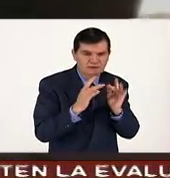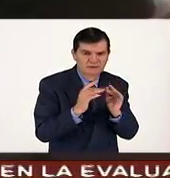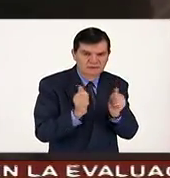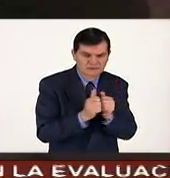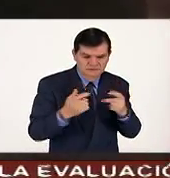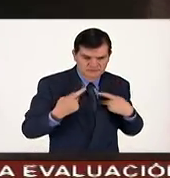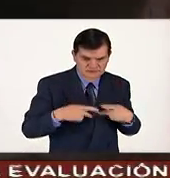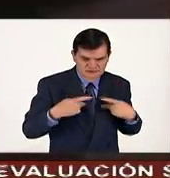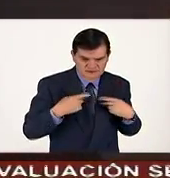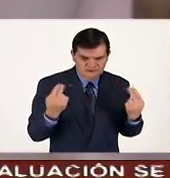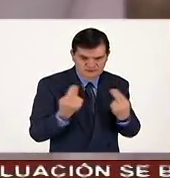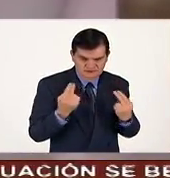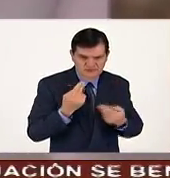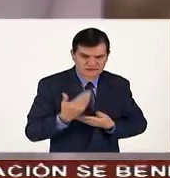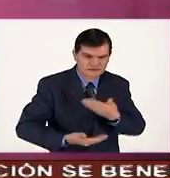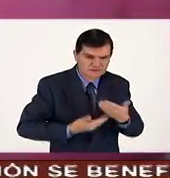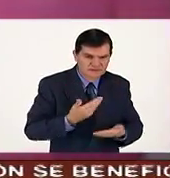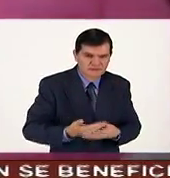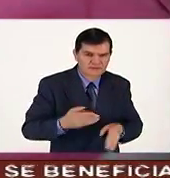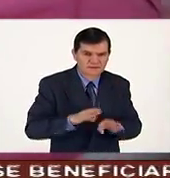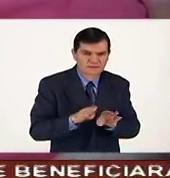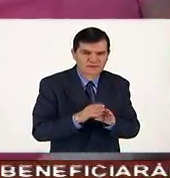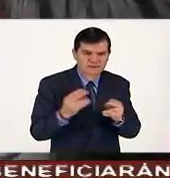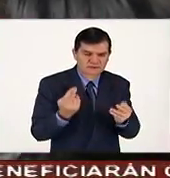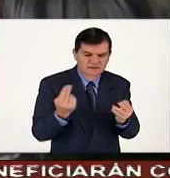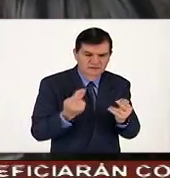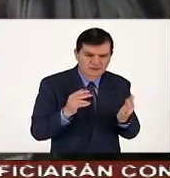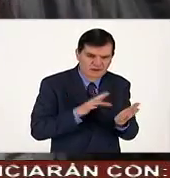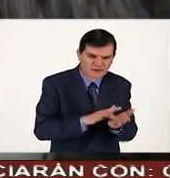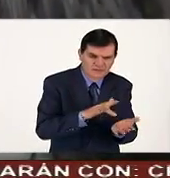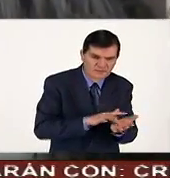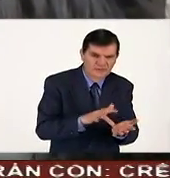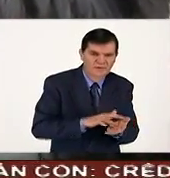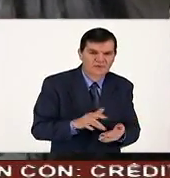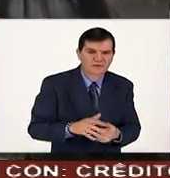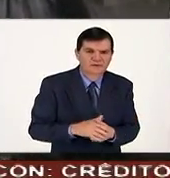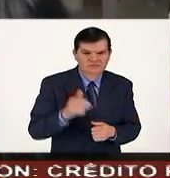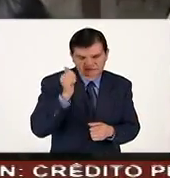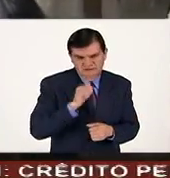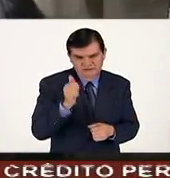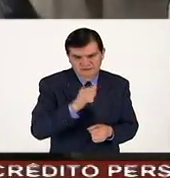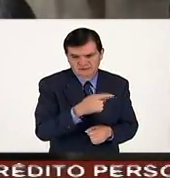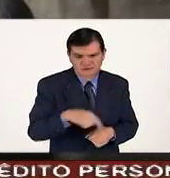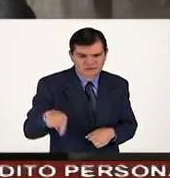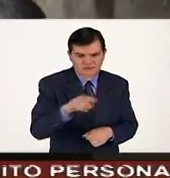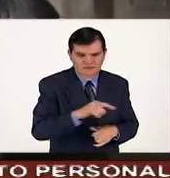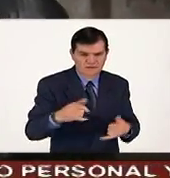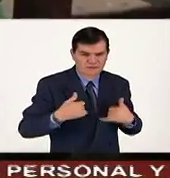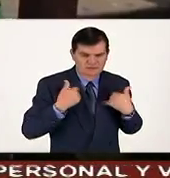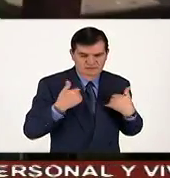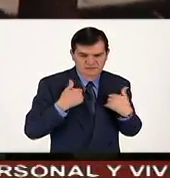gente necesitada de un servicio, necesitada de un apoyo. Entonces siempre a todos los chicos